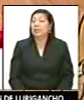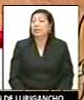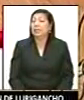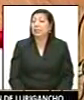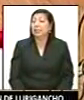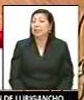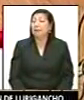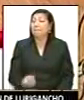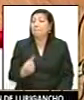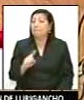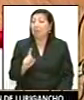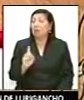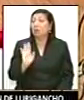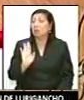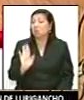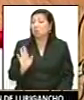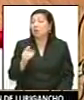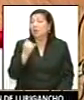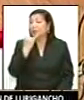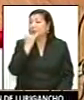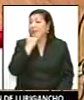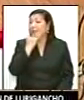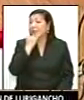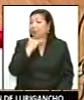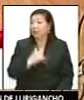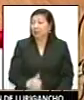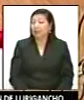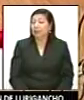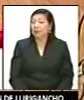298-GG-IPSS-97 para una premisa errada,